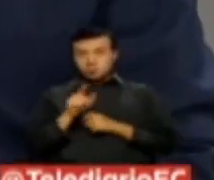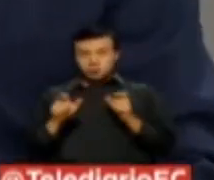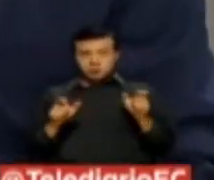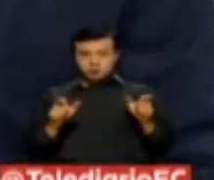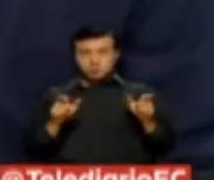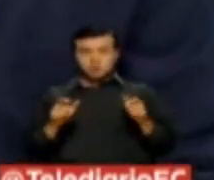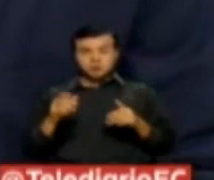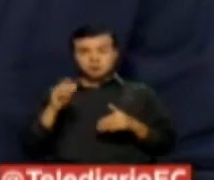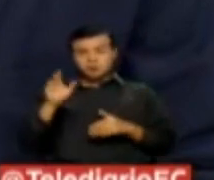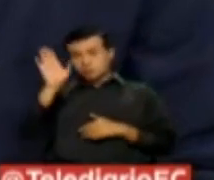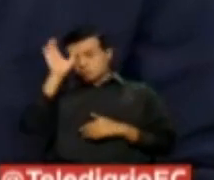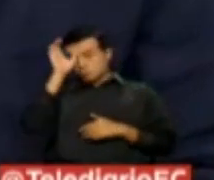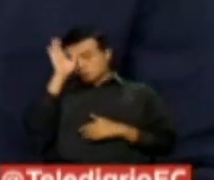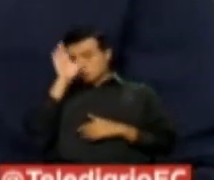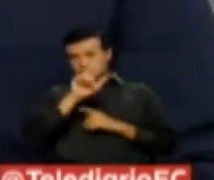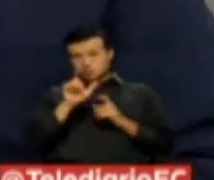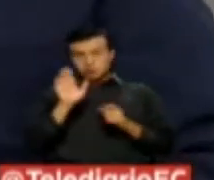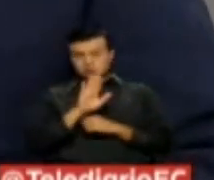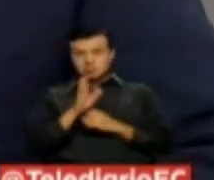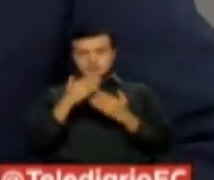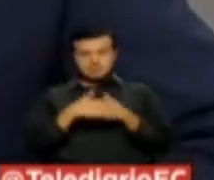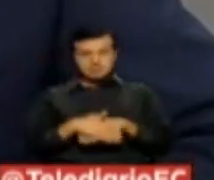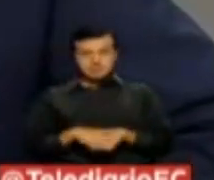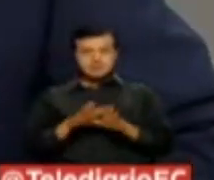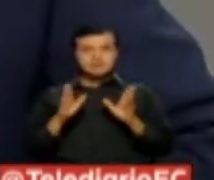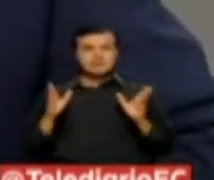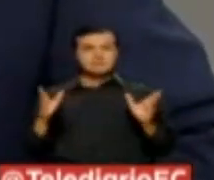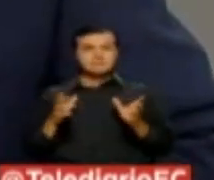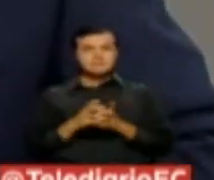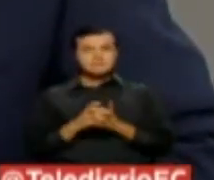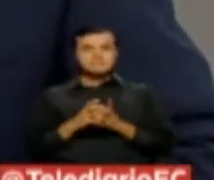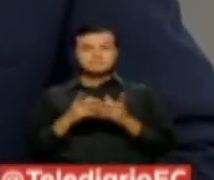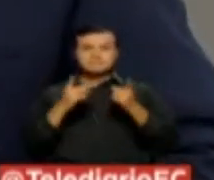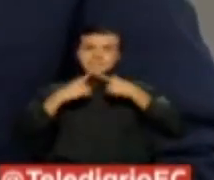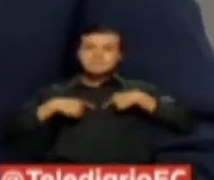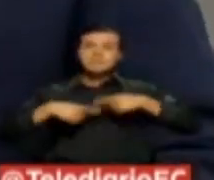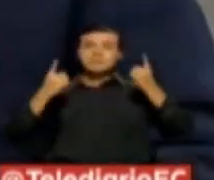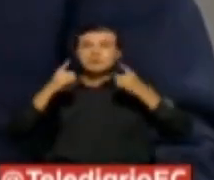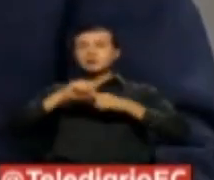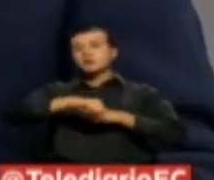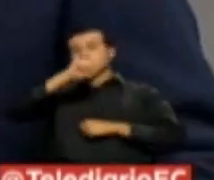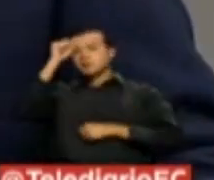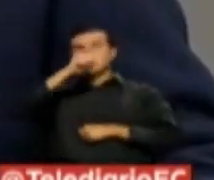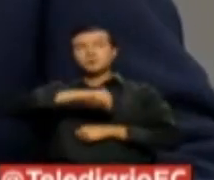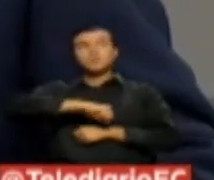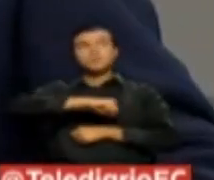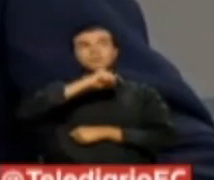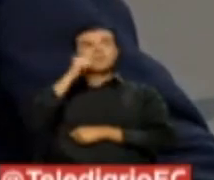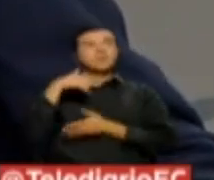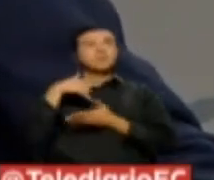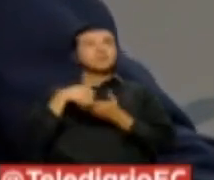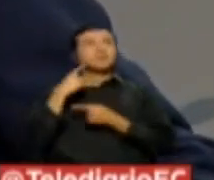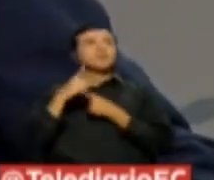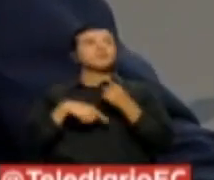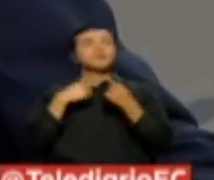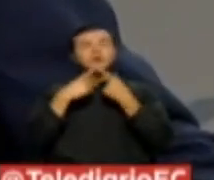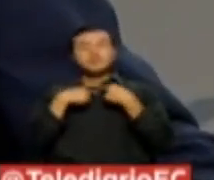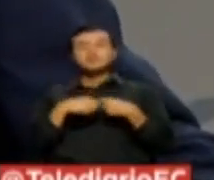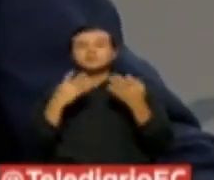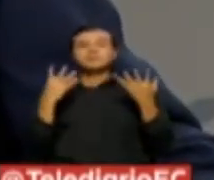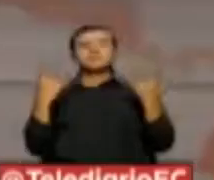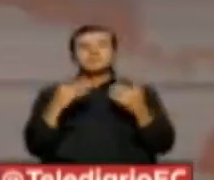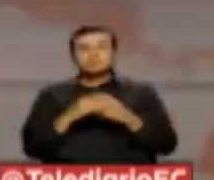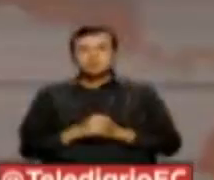activistas culturales finalmente el anuncio de los ganadores del premio espejo para cuando se espera